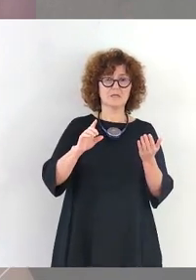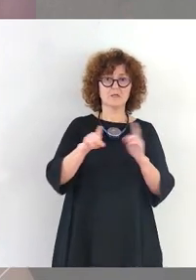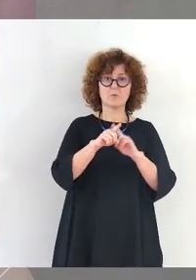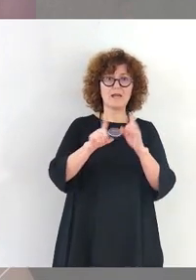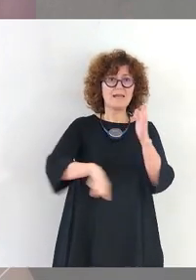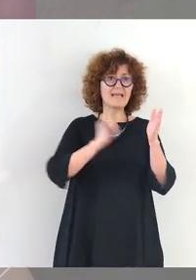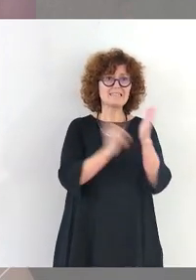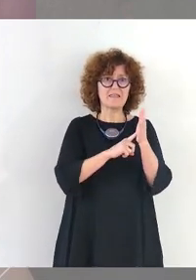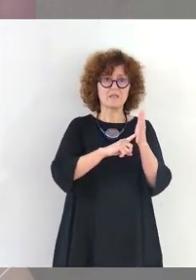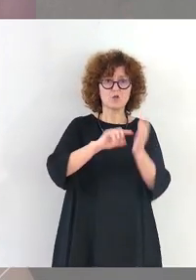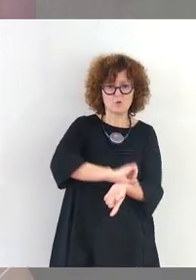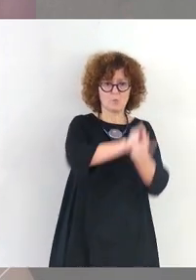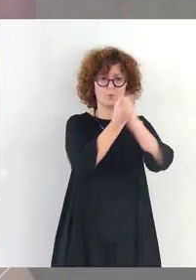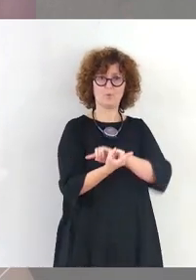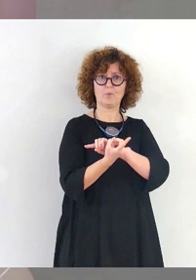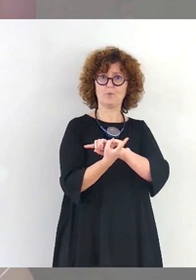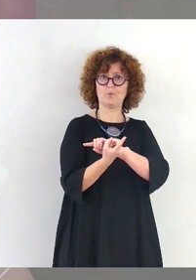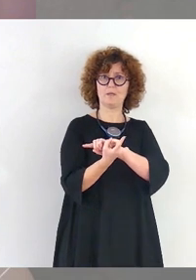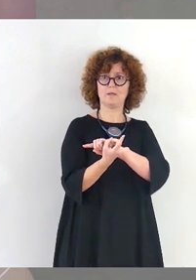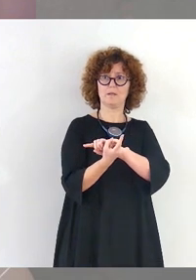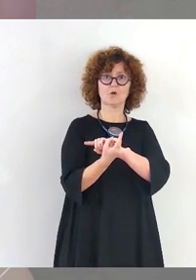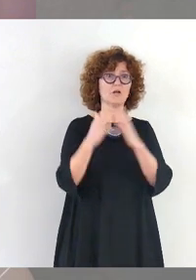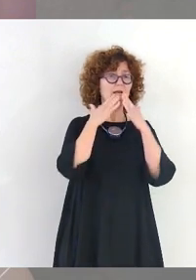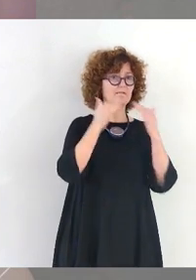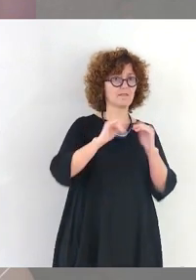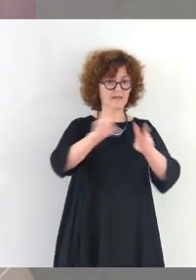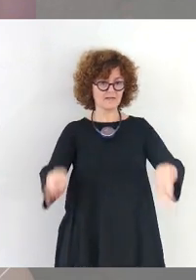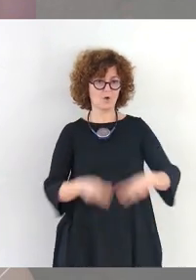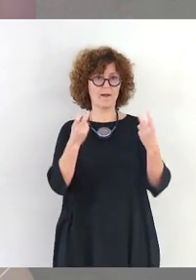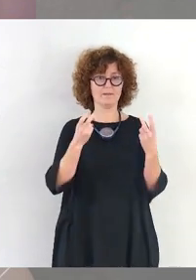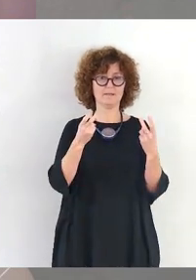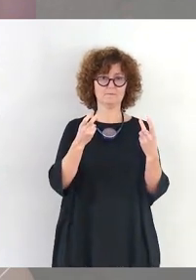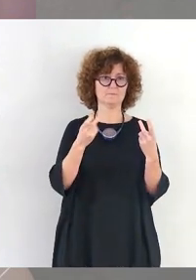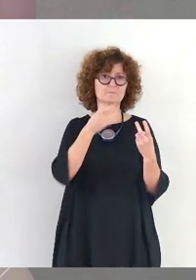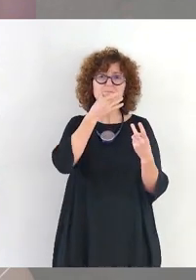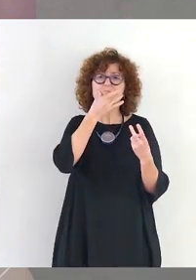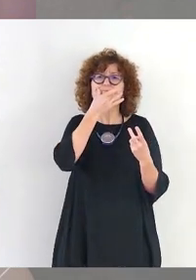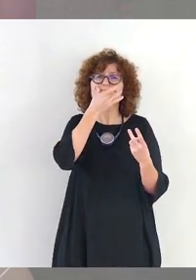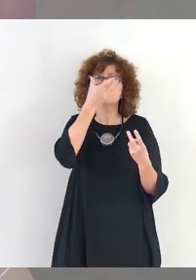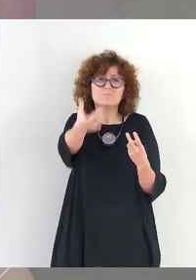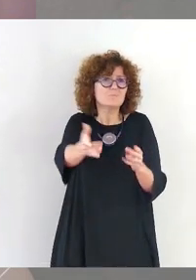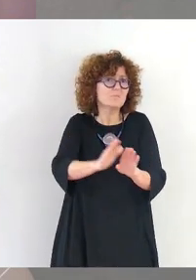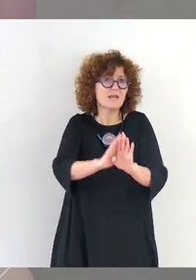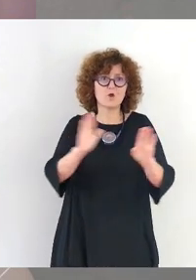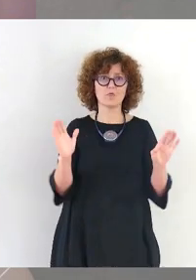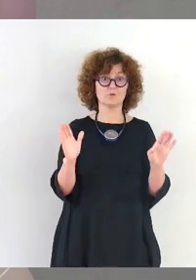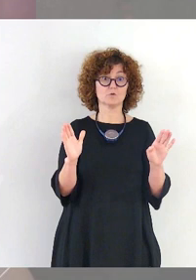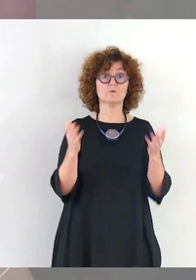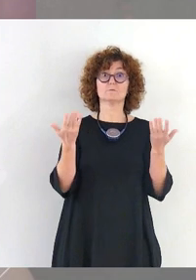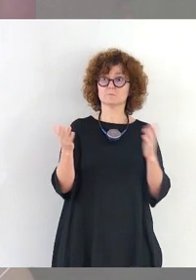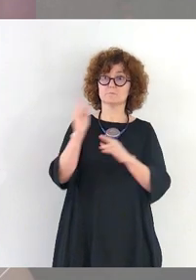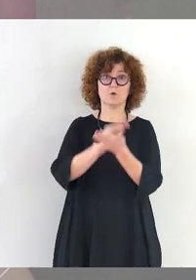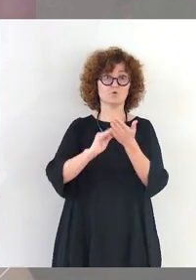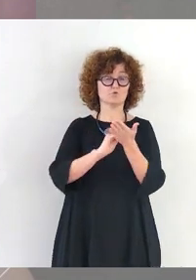tenido en España con la producción de energías renovables es literalmente vergonzoso de manera que las soluciónes